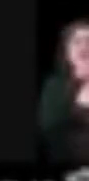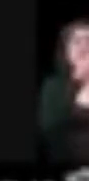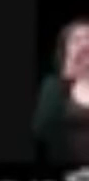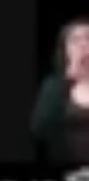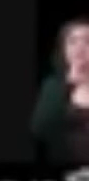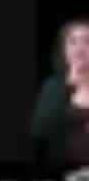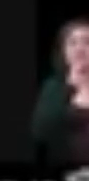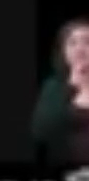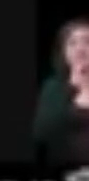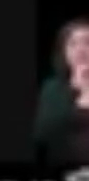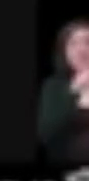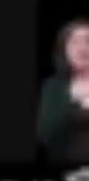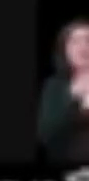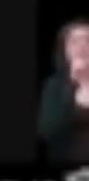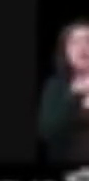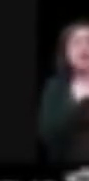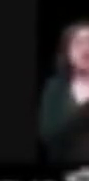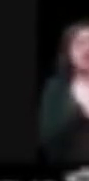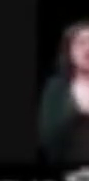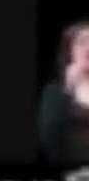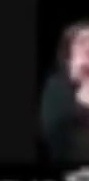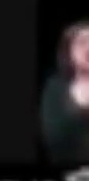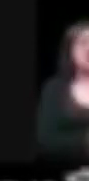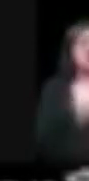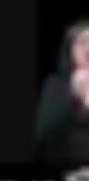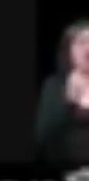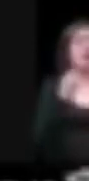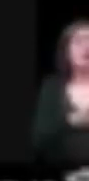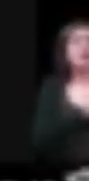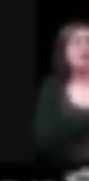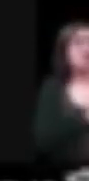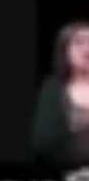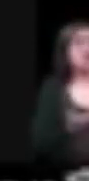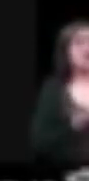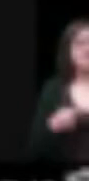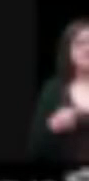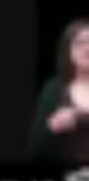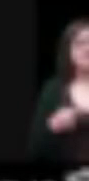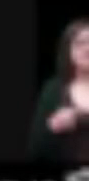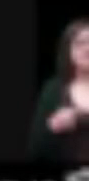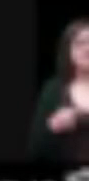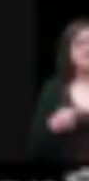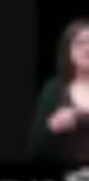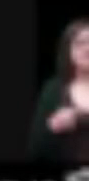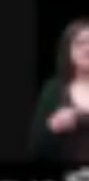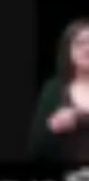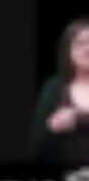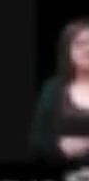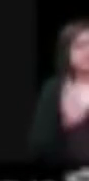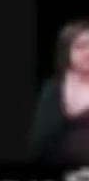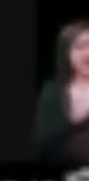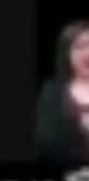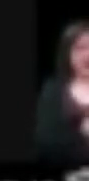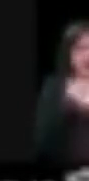Y este derecho está por encima del derecho que pudieran tener los adoptantes. Lo anterior no se logra